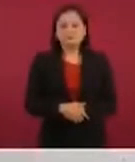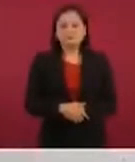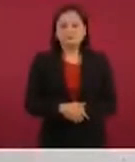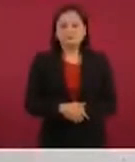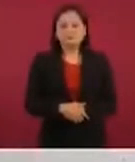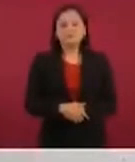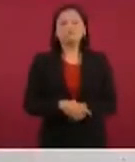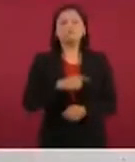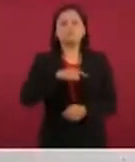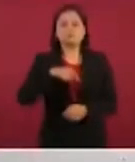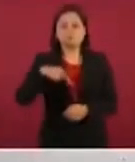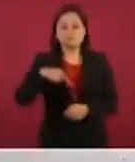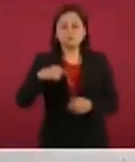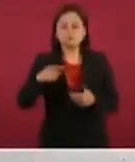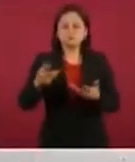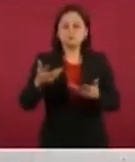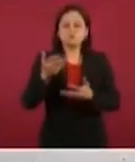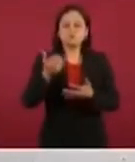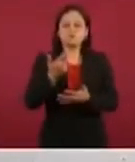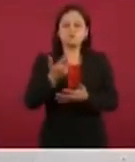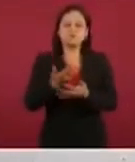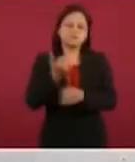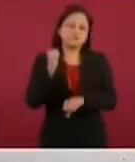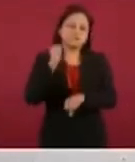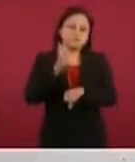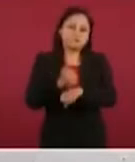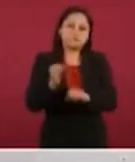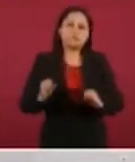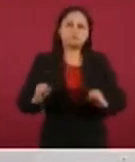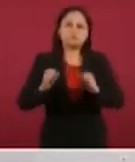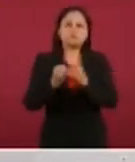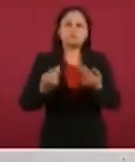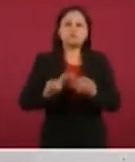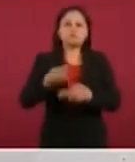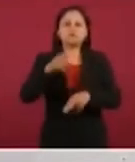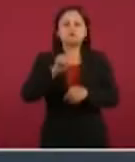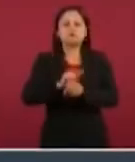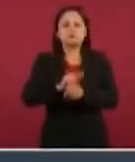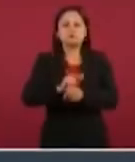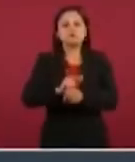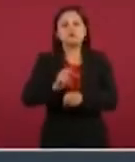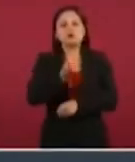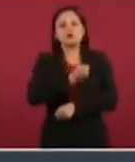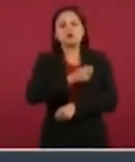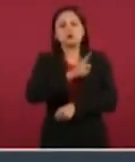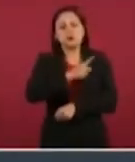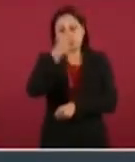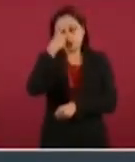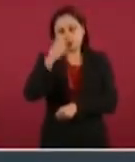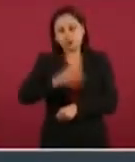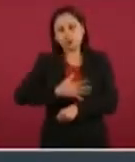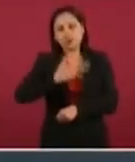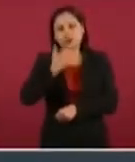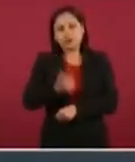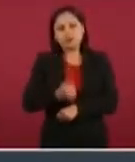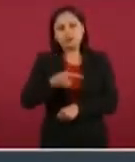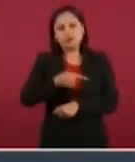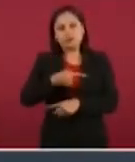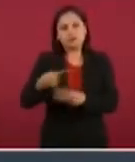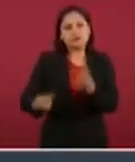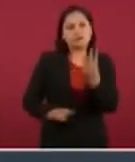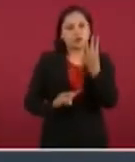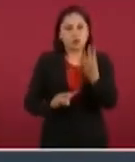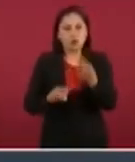Hemos creado el Instituto Nacional de Salud para el Bienestar, que ha empezado a resolver 4 demandas básicas: